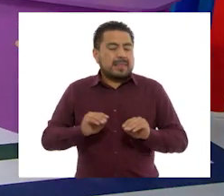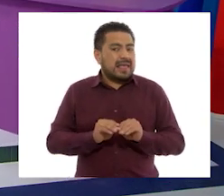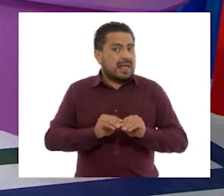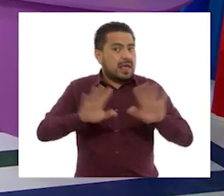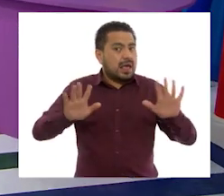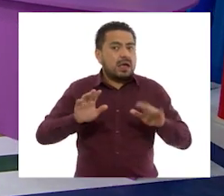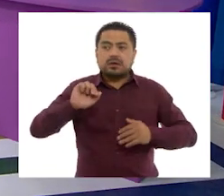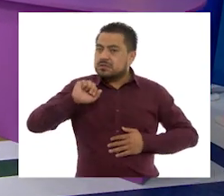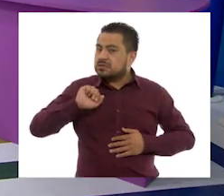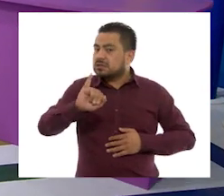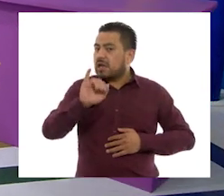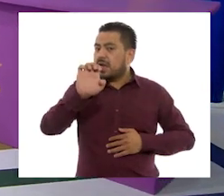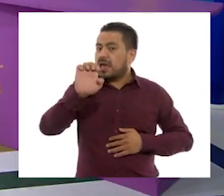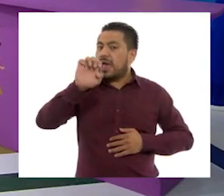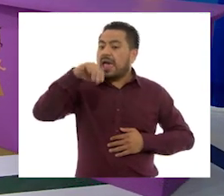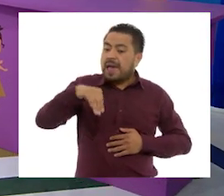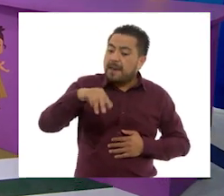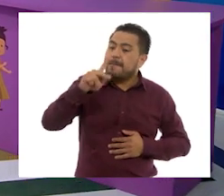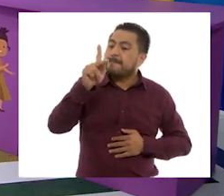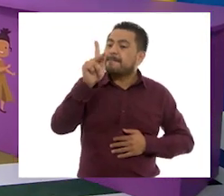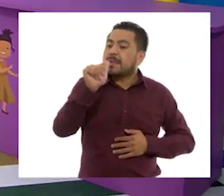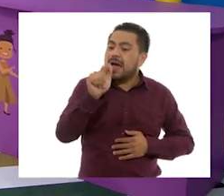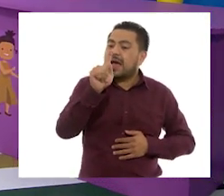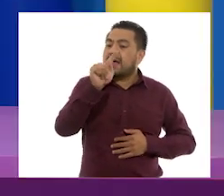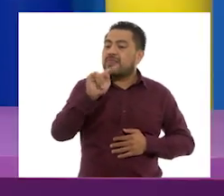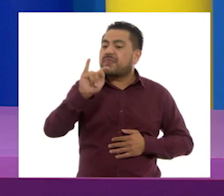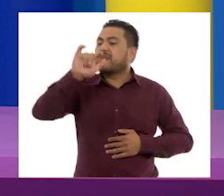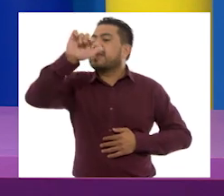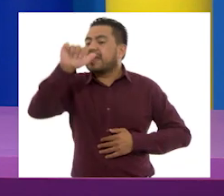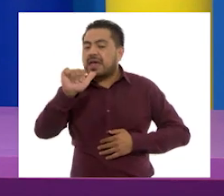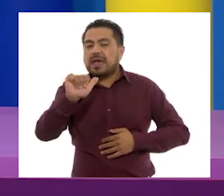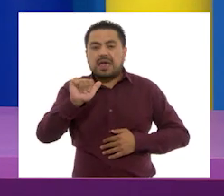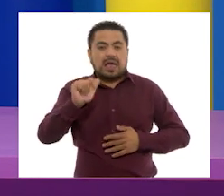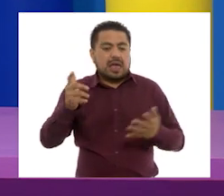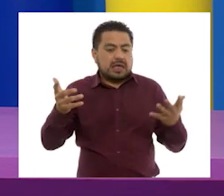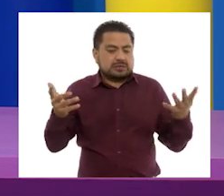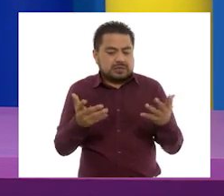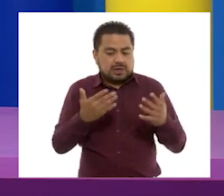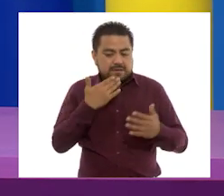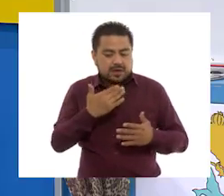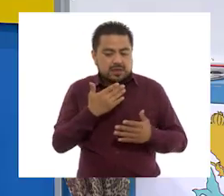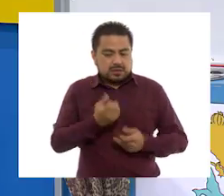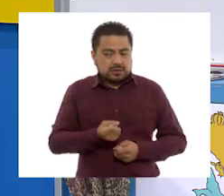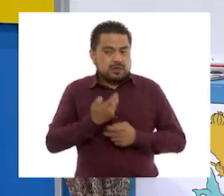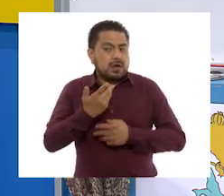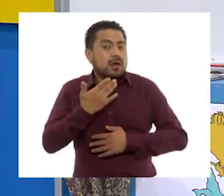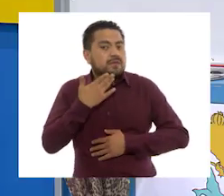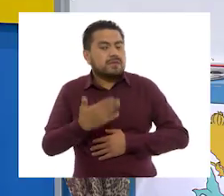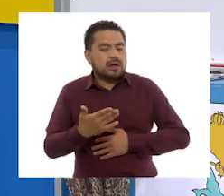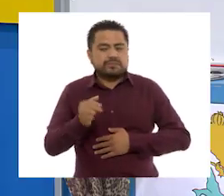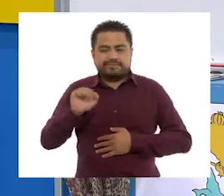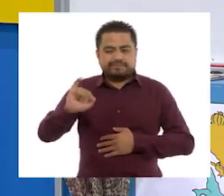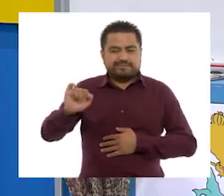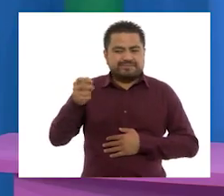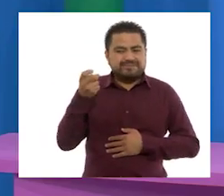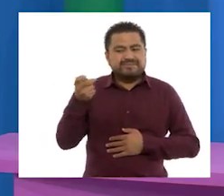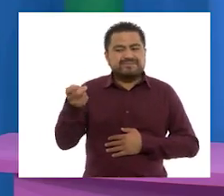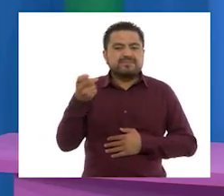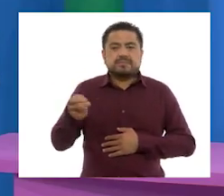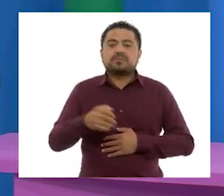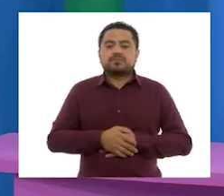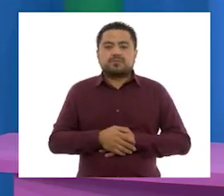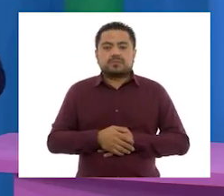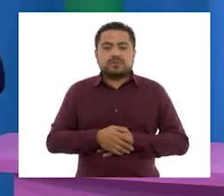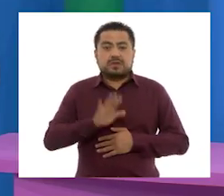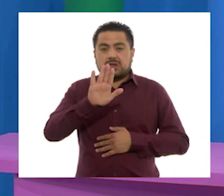¡Claro! ¡Empatía! Ya, decirlo bien y hacerlo bien. Exacto, Raúl. Claro. Y está